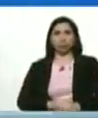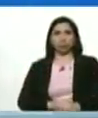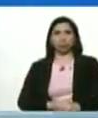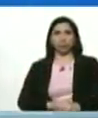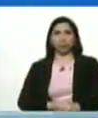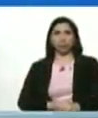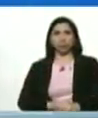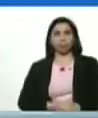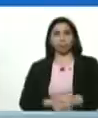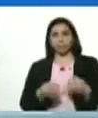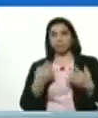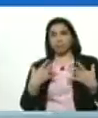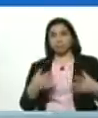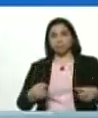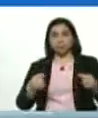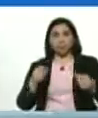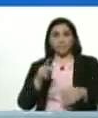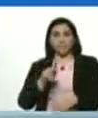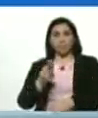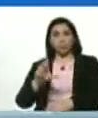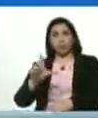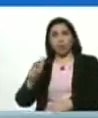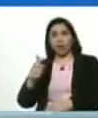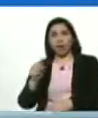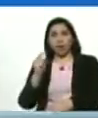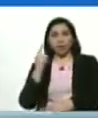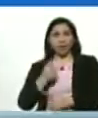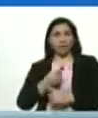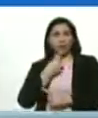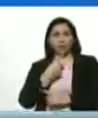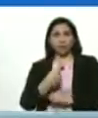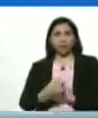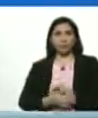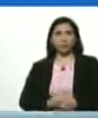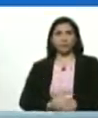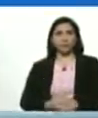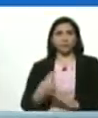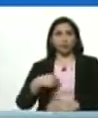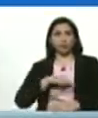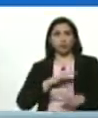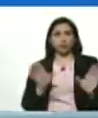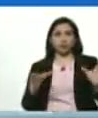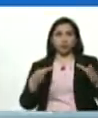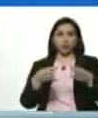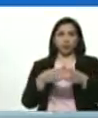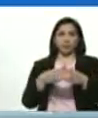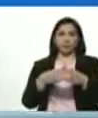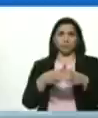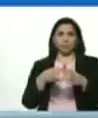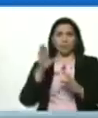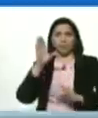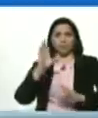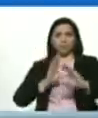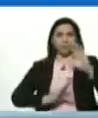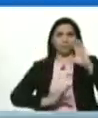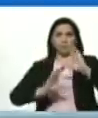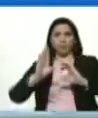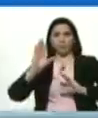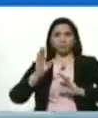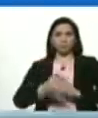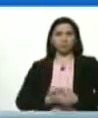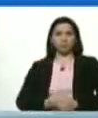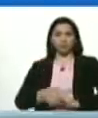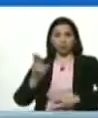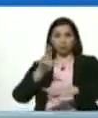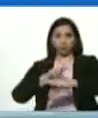así que el mercado de las pulgas además tengo que decirles que nuestro equipo científico y